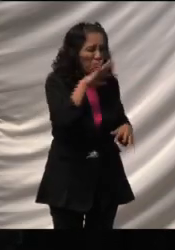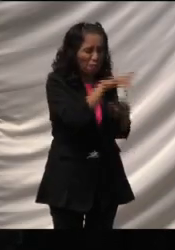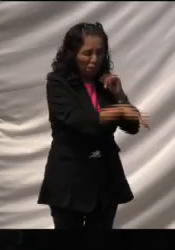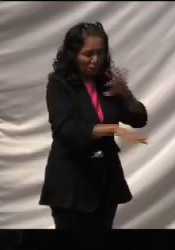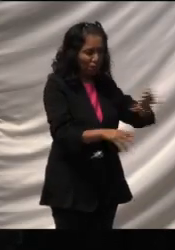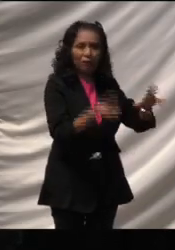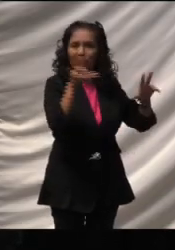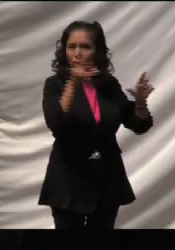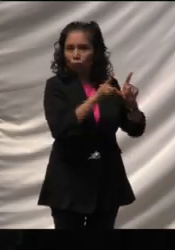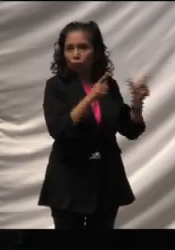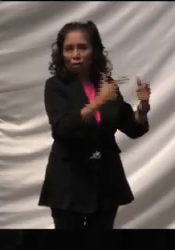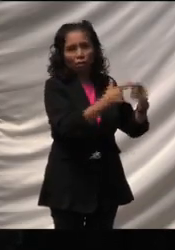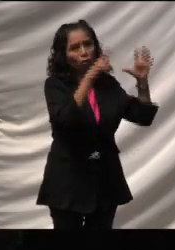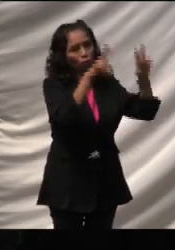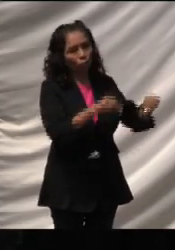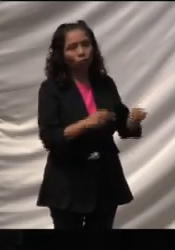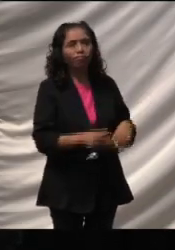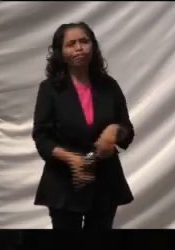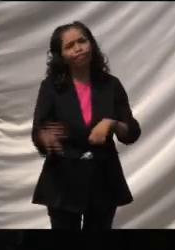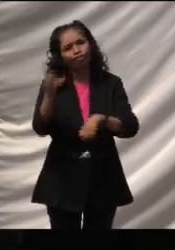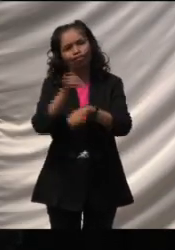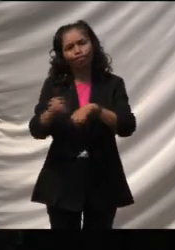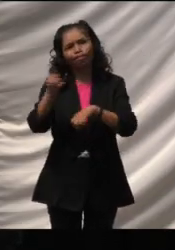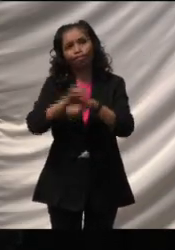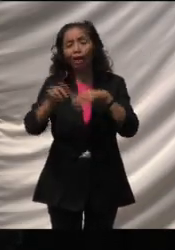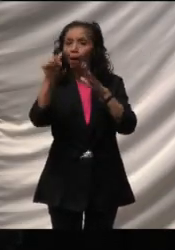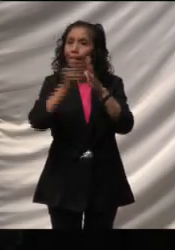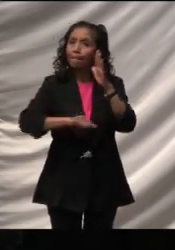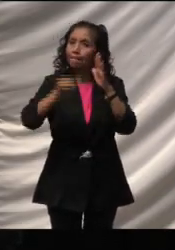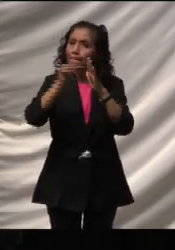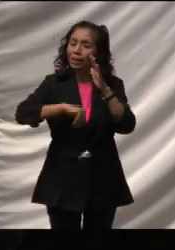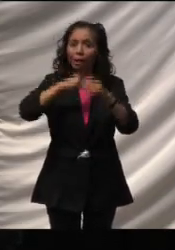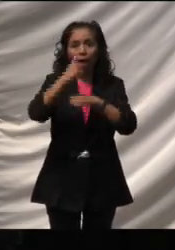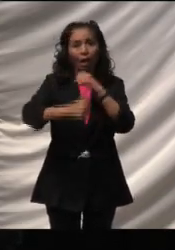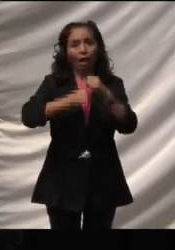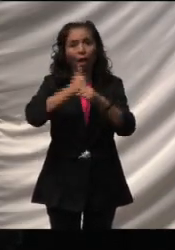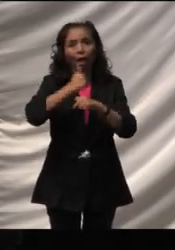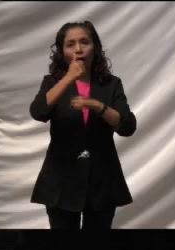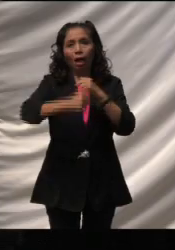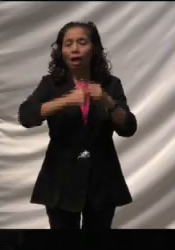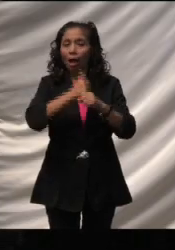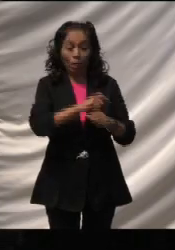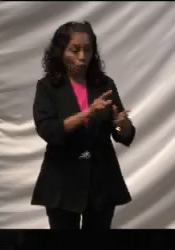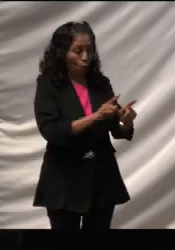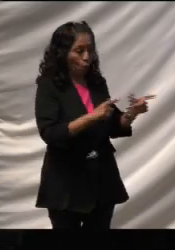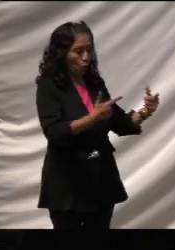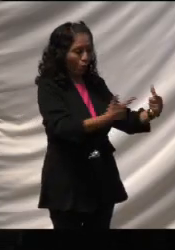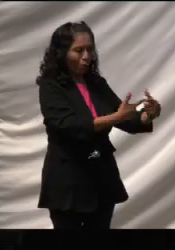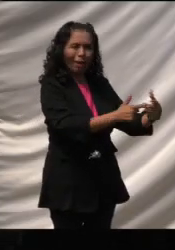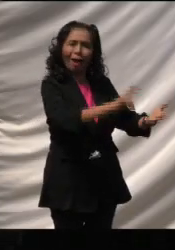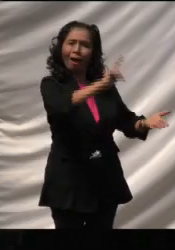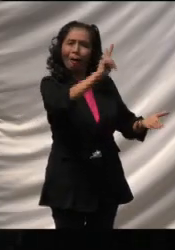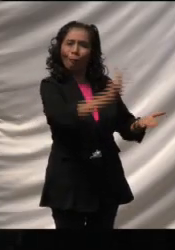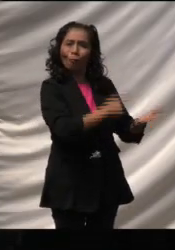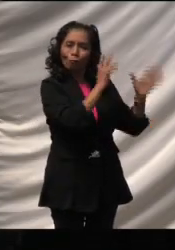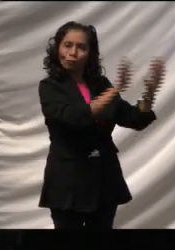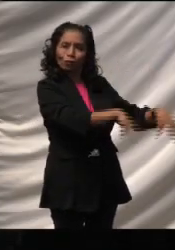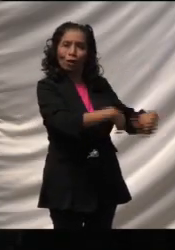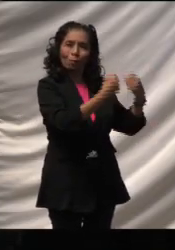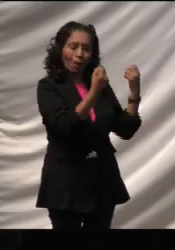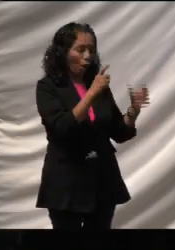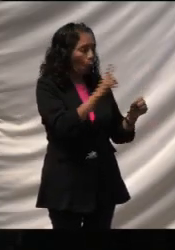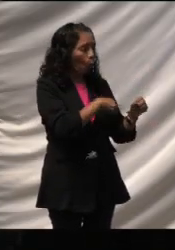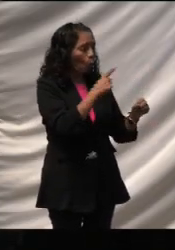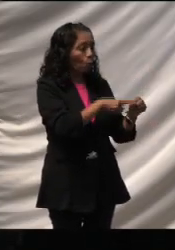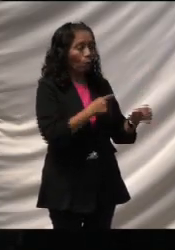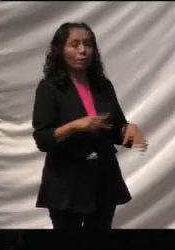laguna. Pasaron los días, meses y hasta años y la laguna de Bacalar recuperó sus 7 colores. Carla y